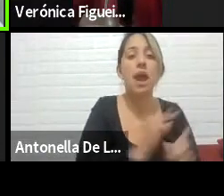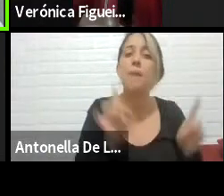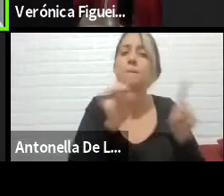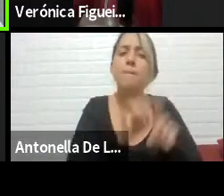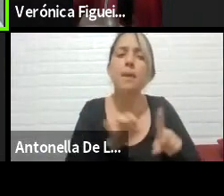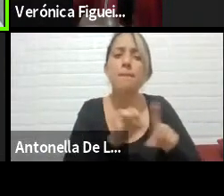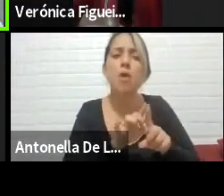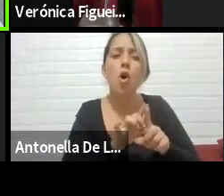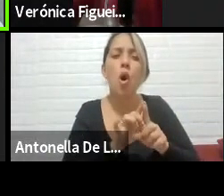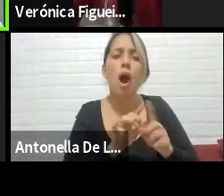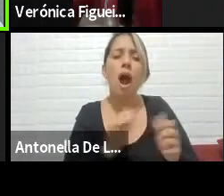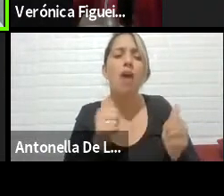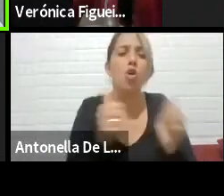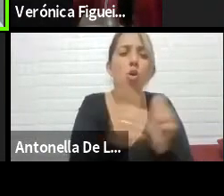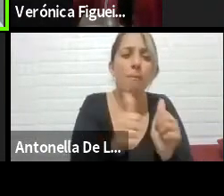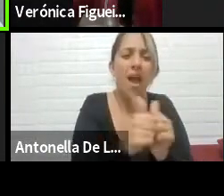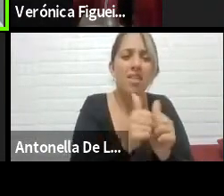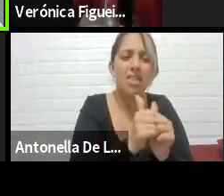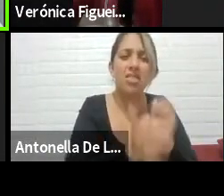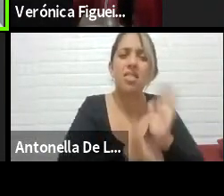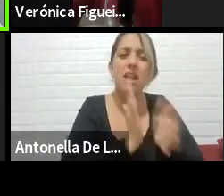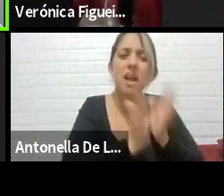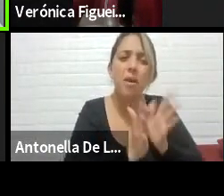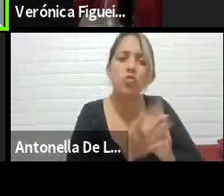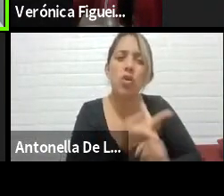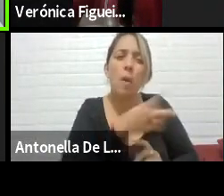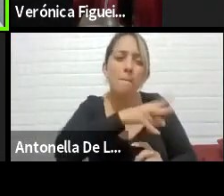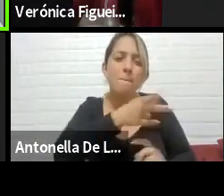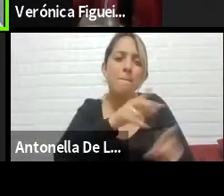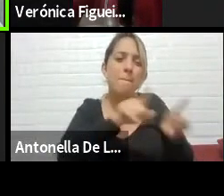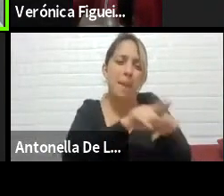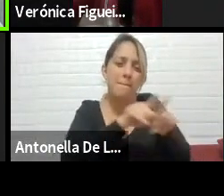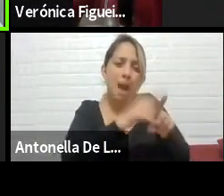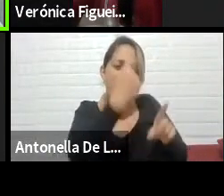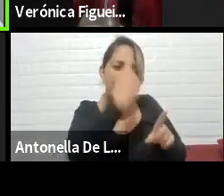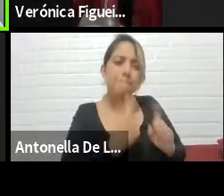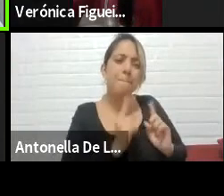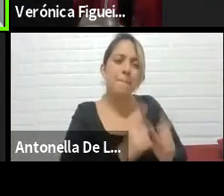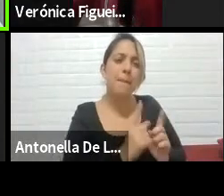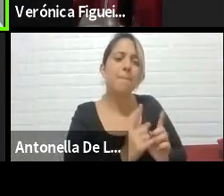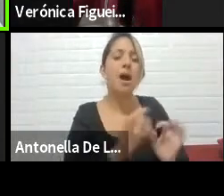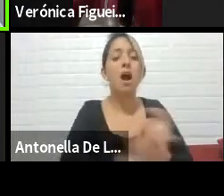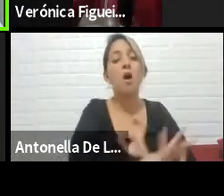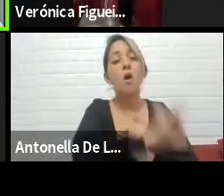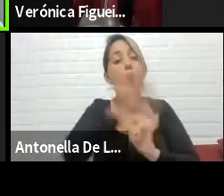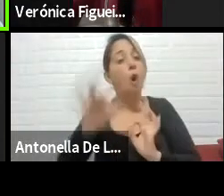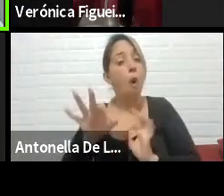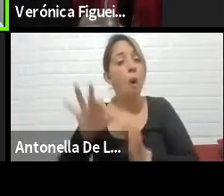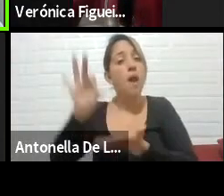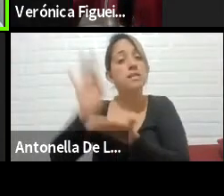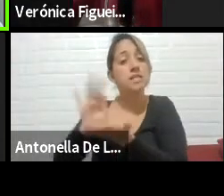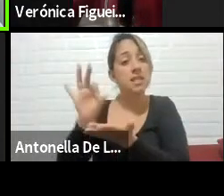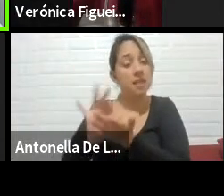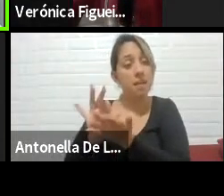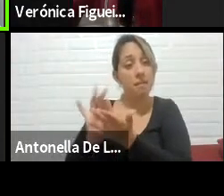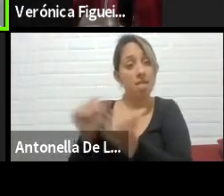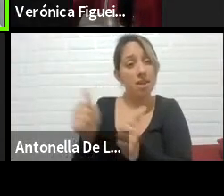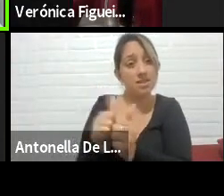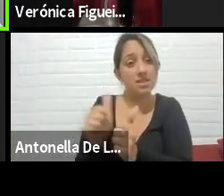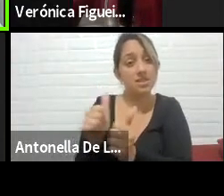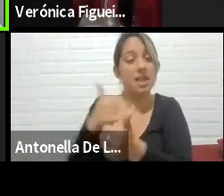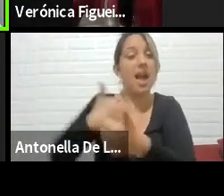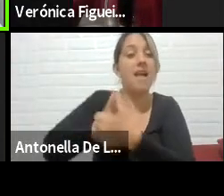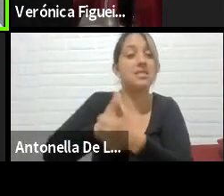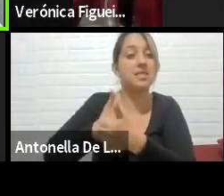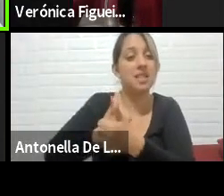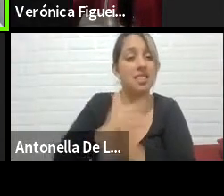no, o si el sistema de asistencia personal debería abrir o habilitar la